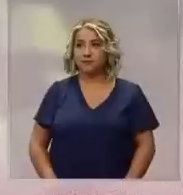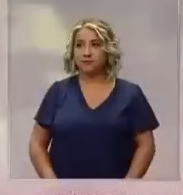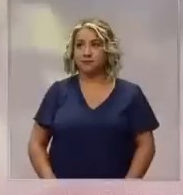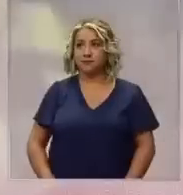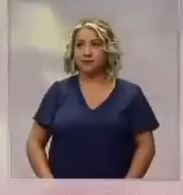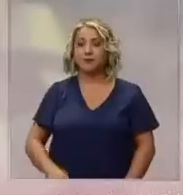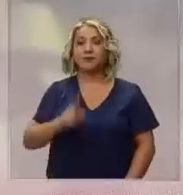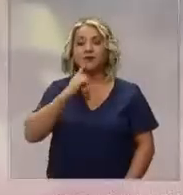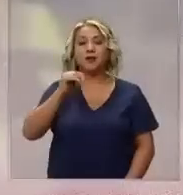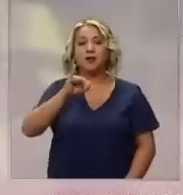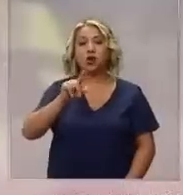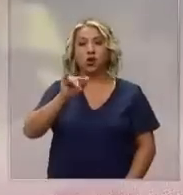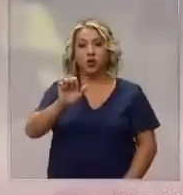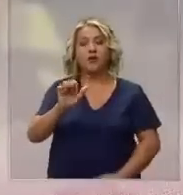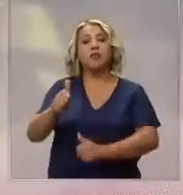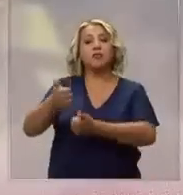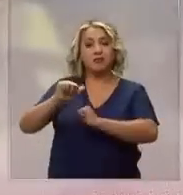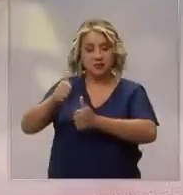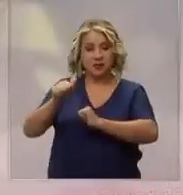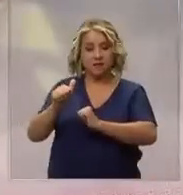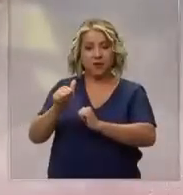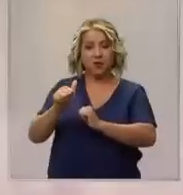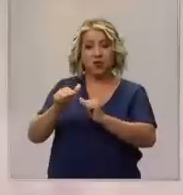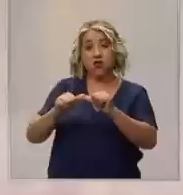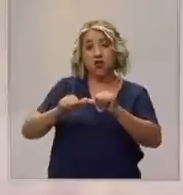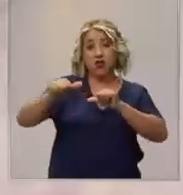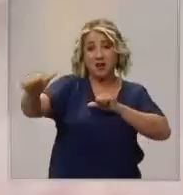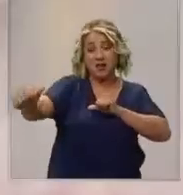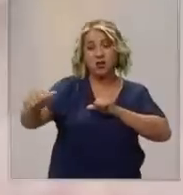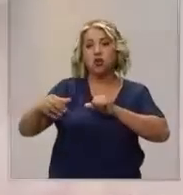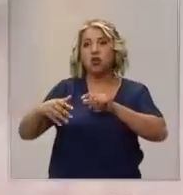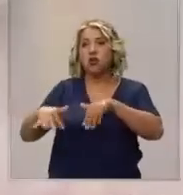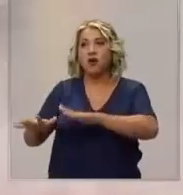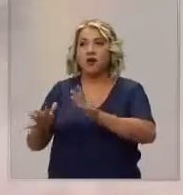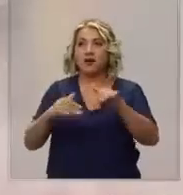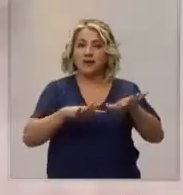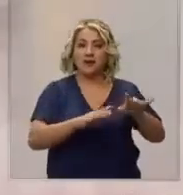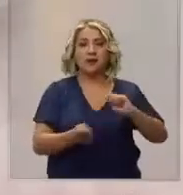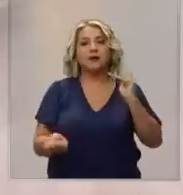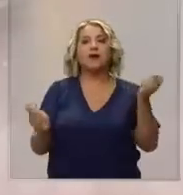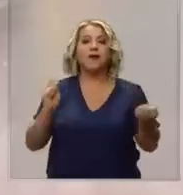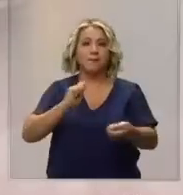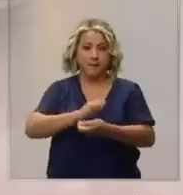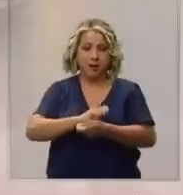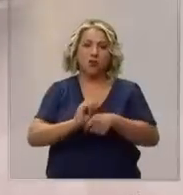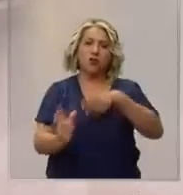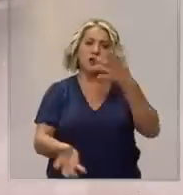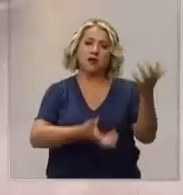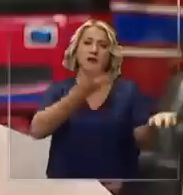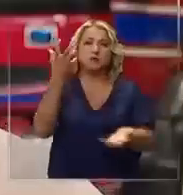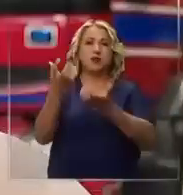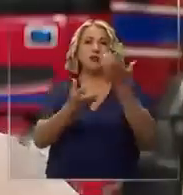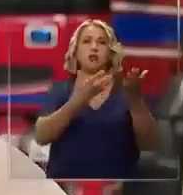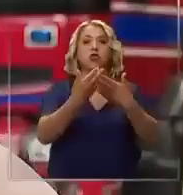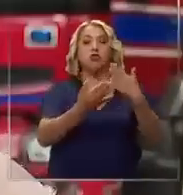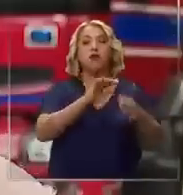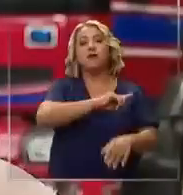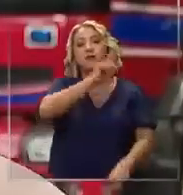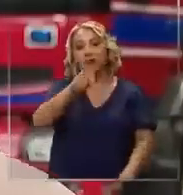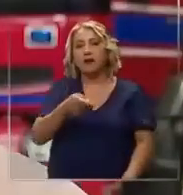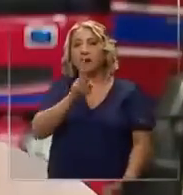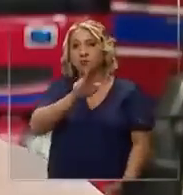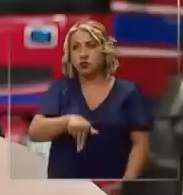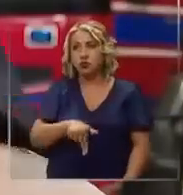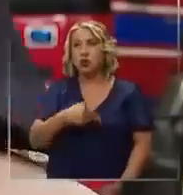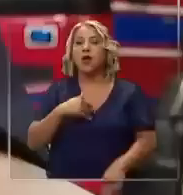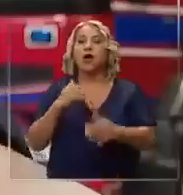Entre ellos Jorge, sus desafíos a kilómetros en la isla cambiaron por aquellos de los interminables incendios en el sur. Gracias al apoyo de la gente,